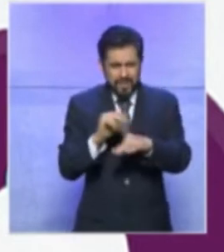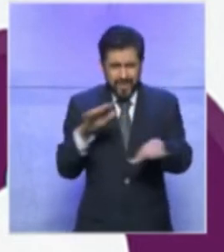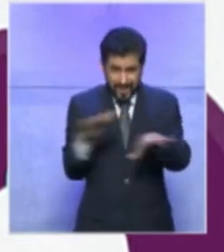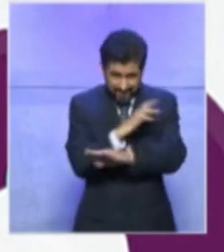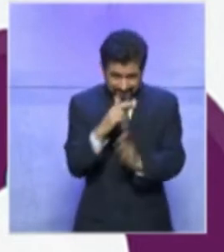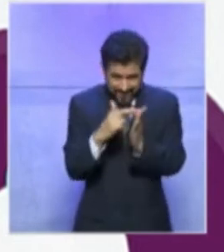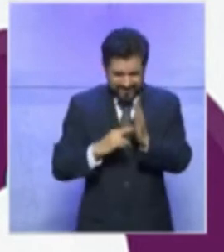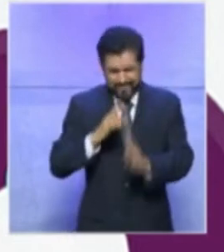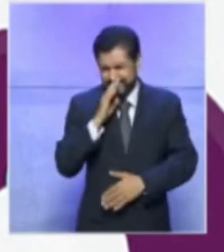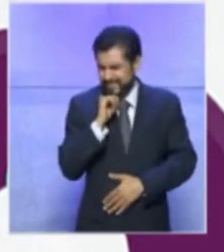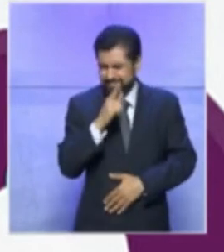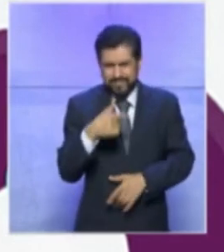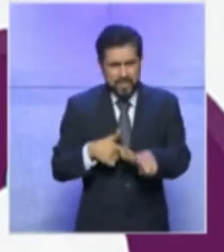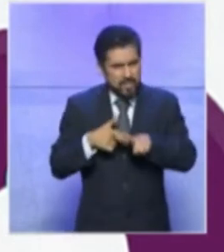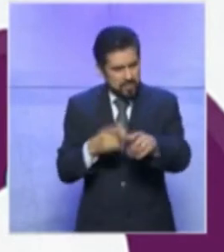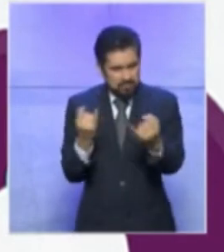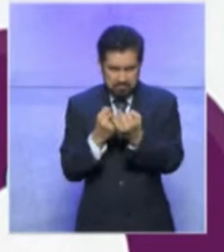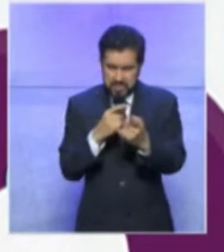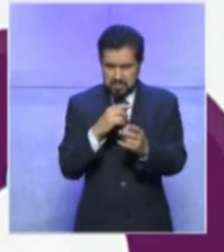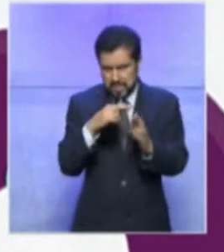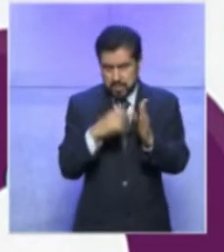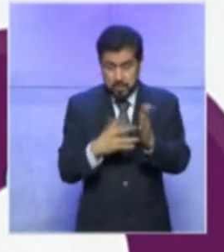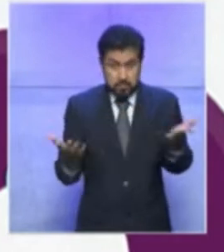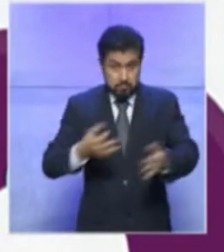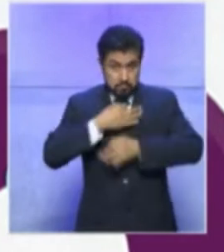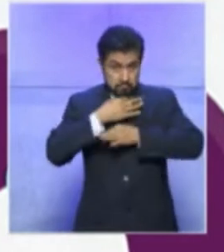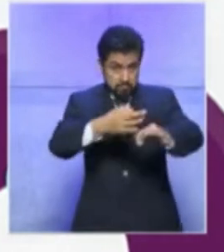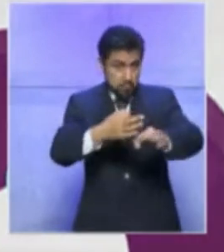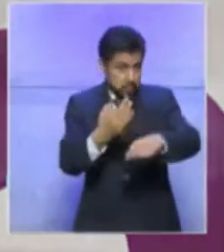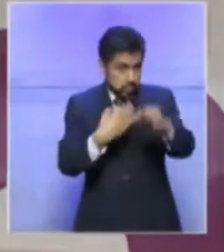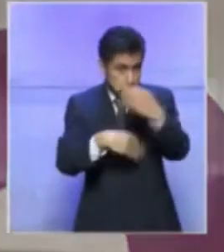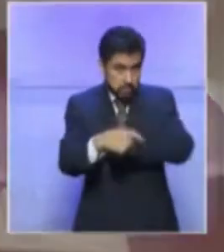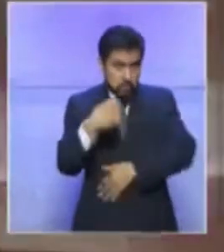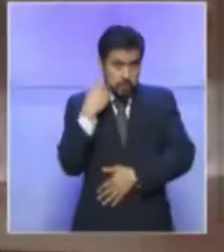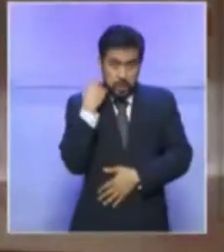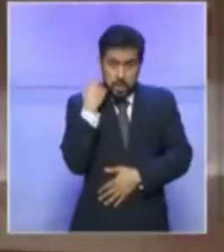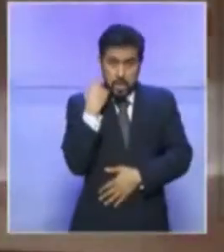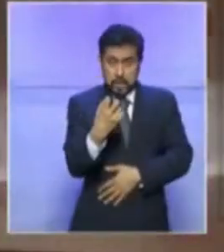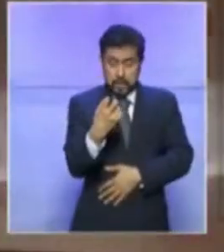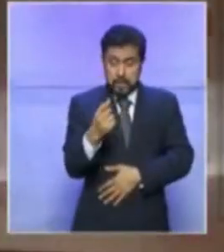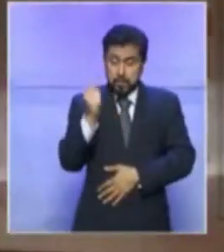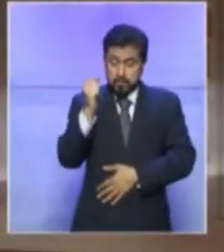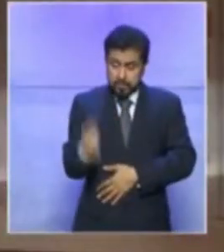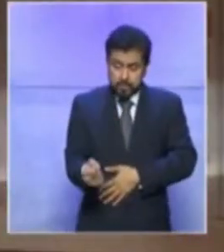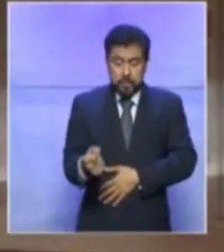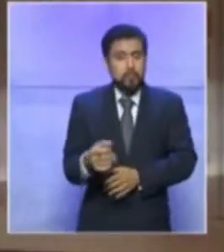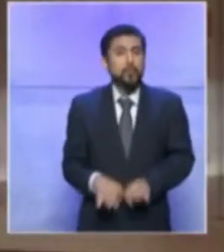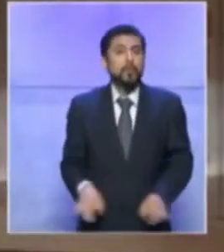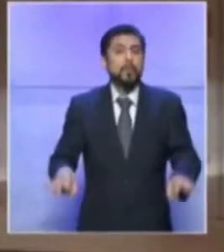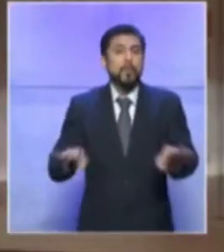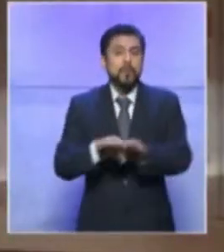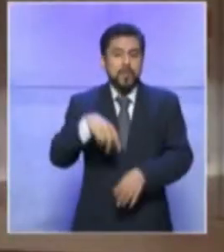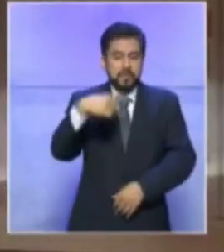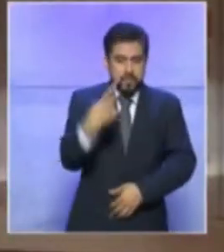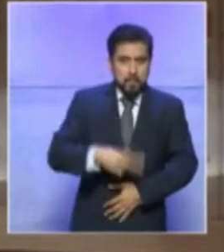en la aplicación de las reglas del juego. Señoras y señores, esta es una sentencia trascendente para nuestro país.